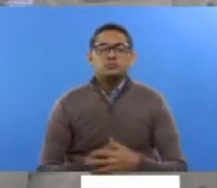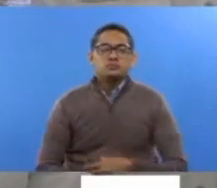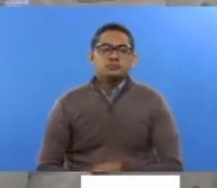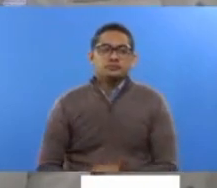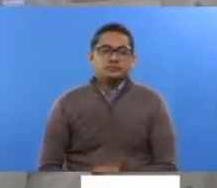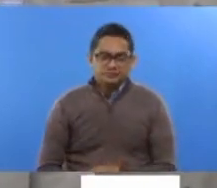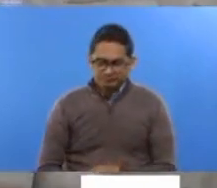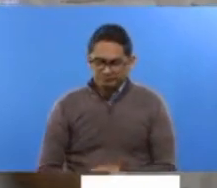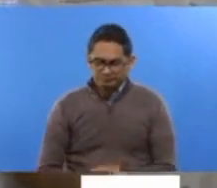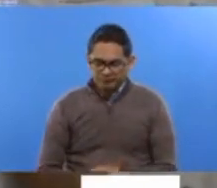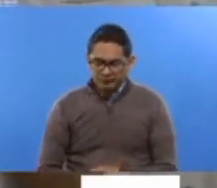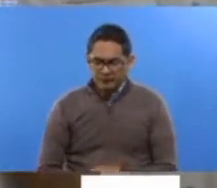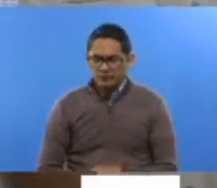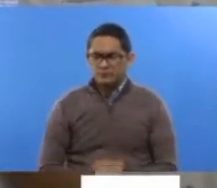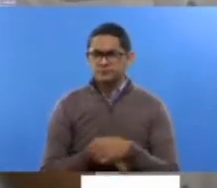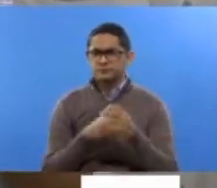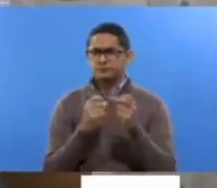déjame comenzar con la última.